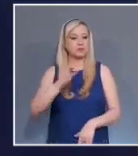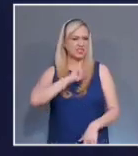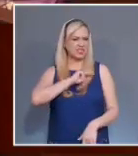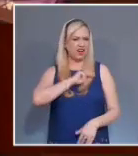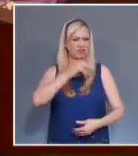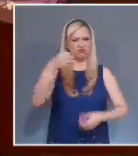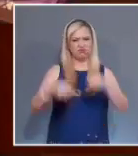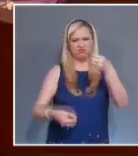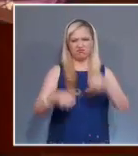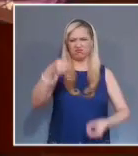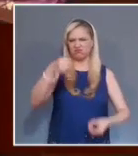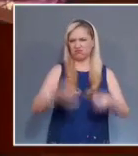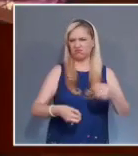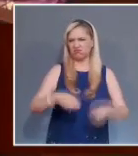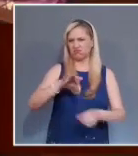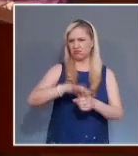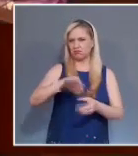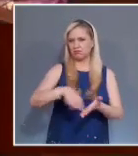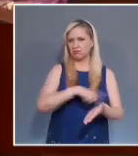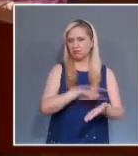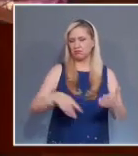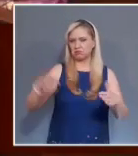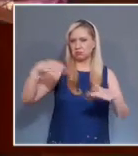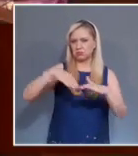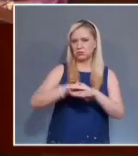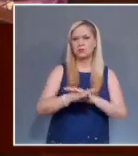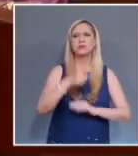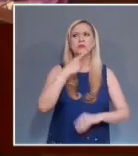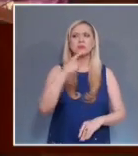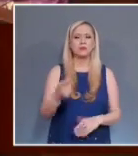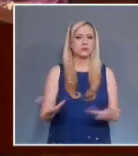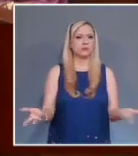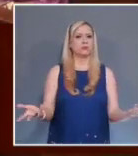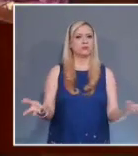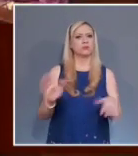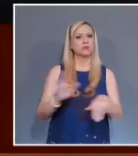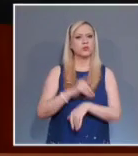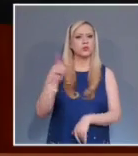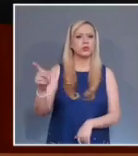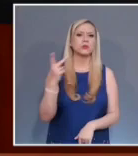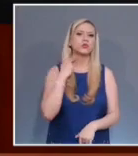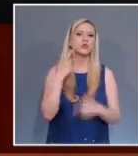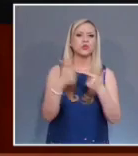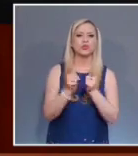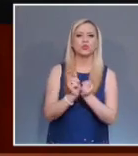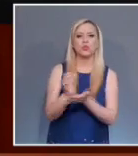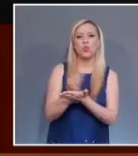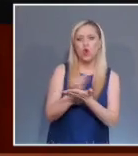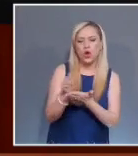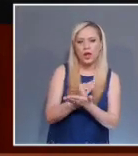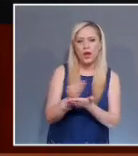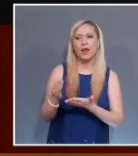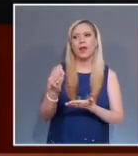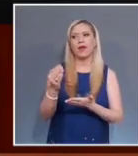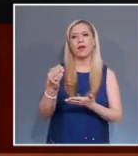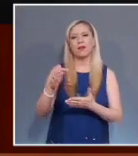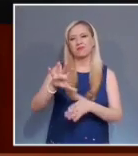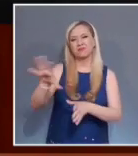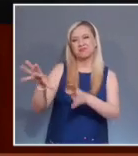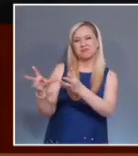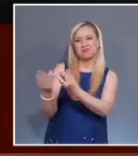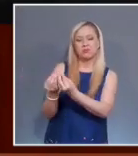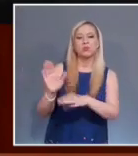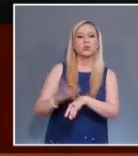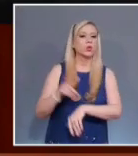inexistencia del uso indebido de la pauta atribuida al partido Morena y otros. Esto derivado de una difusión de